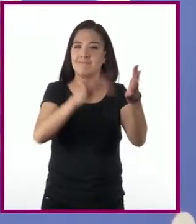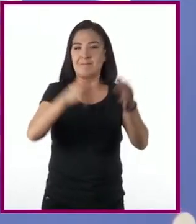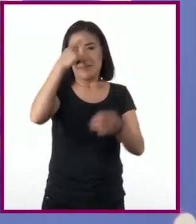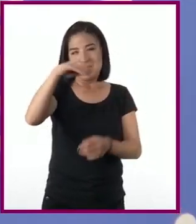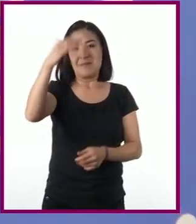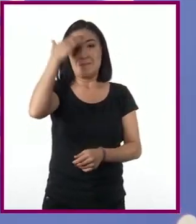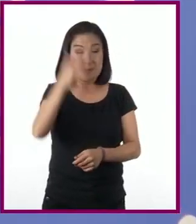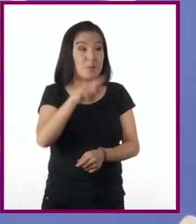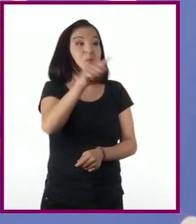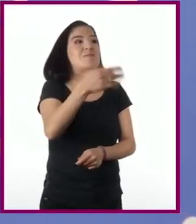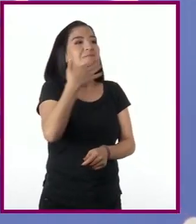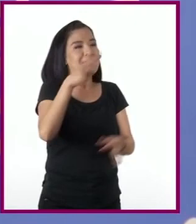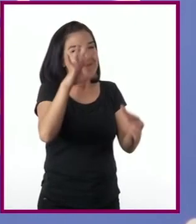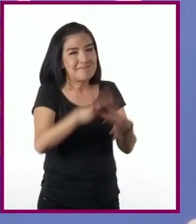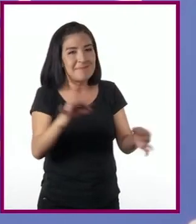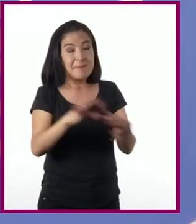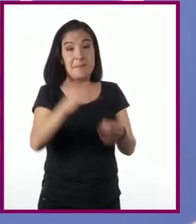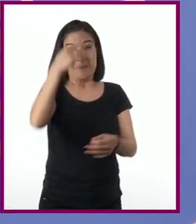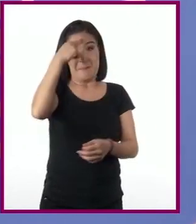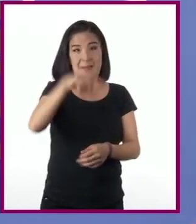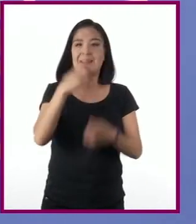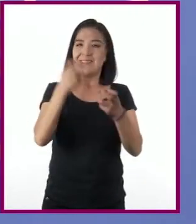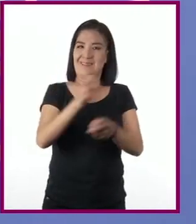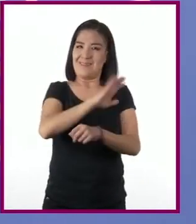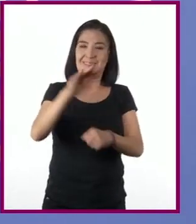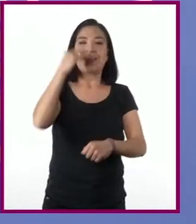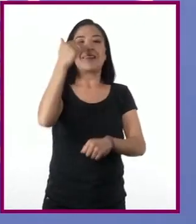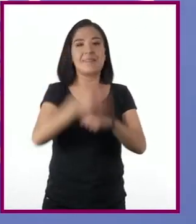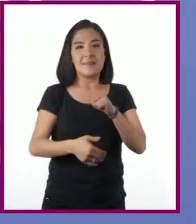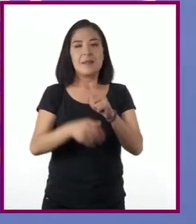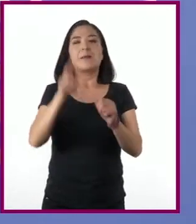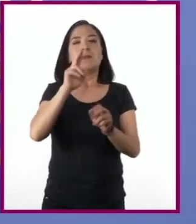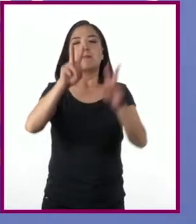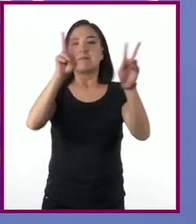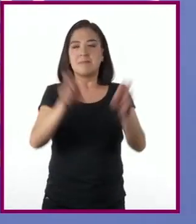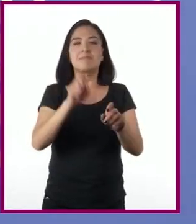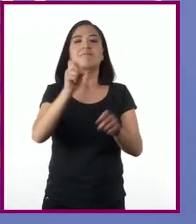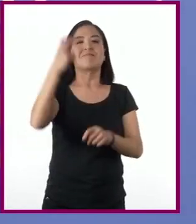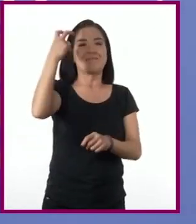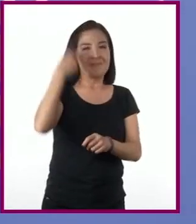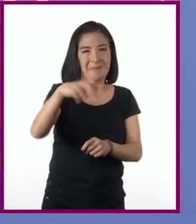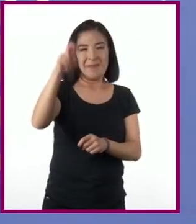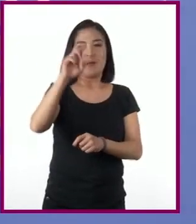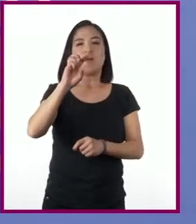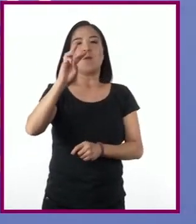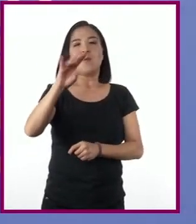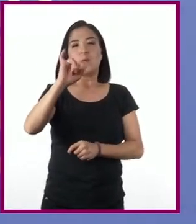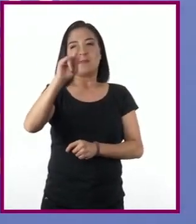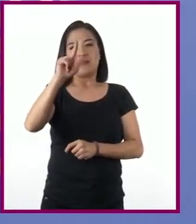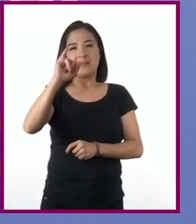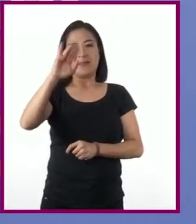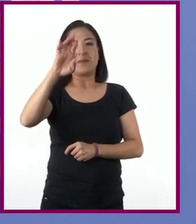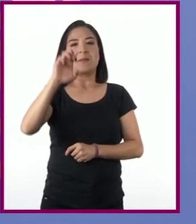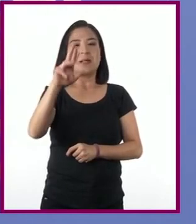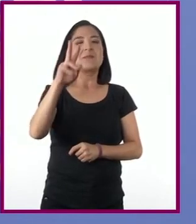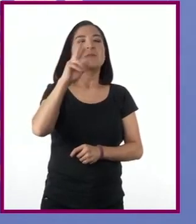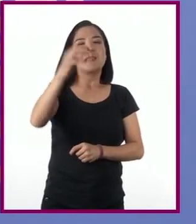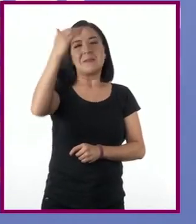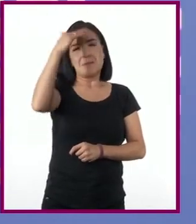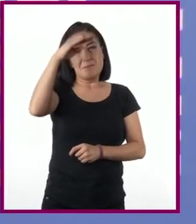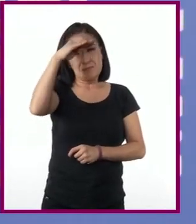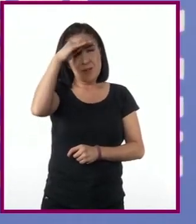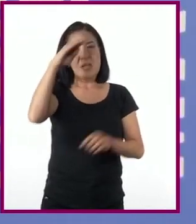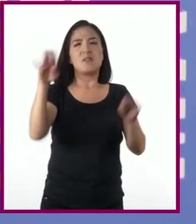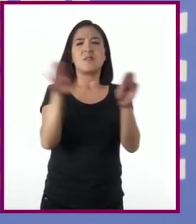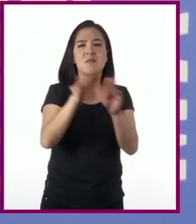Muy bien dicho. Para finalizar, regresemos al fragmento de los viajes de Gulliver y pensemos al menos en una